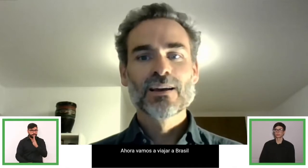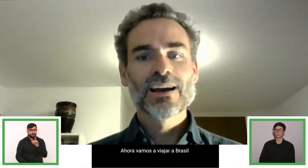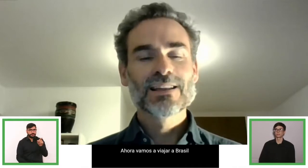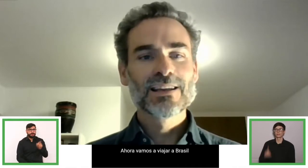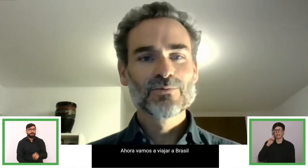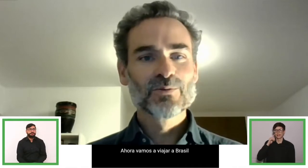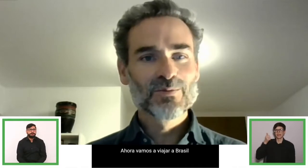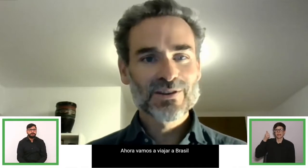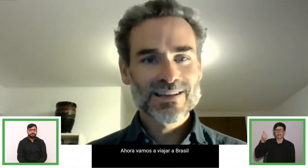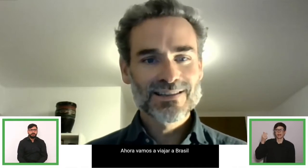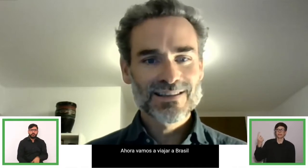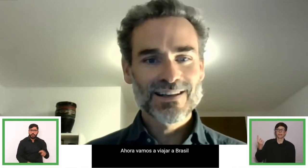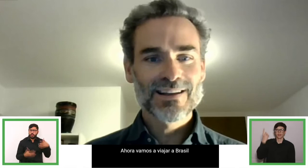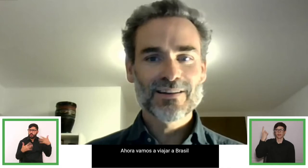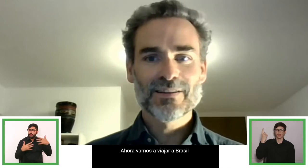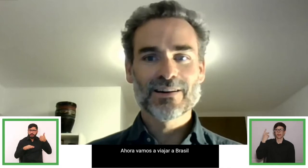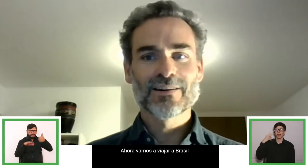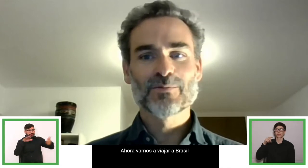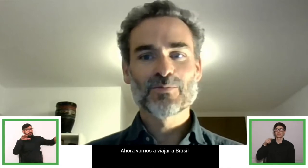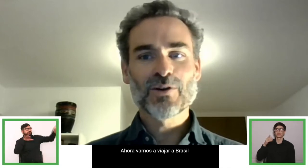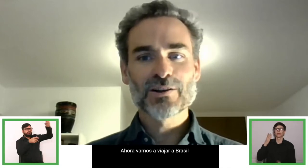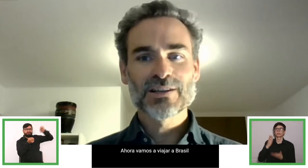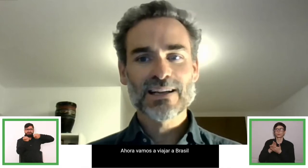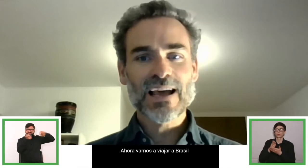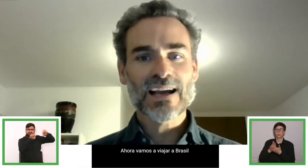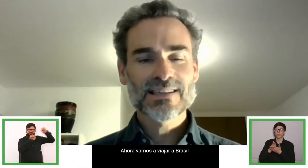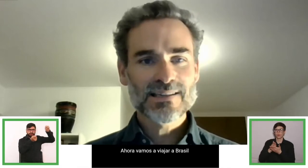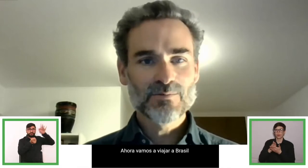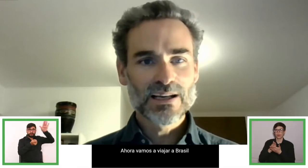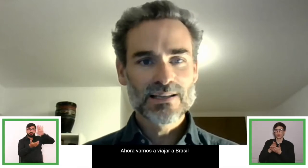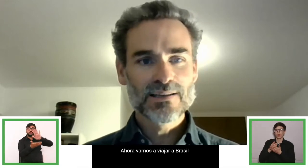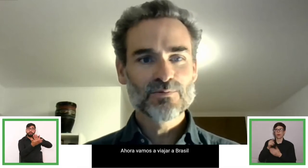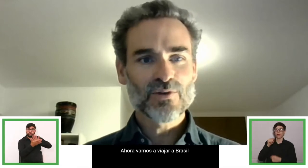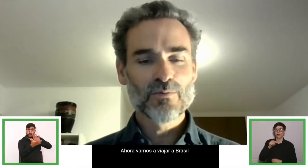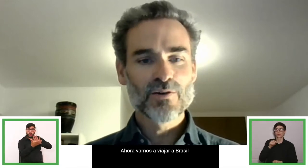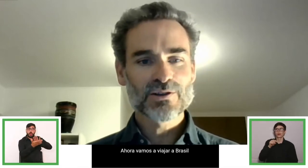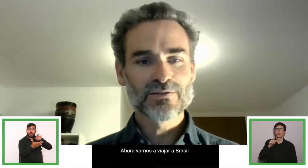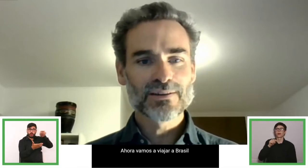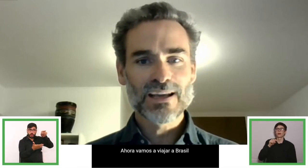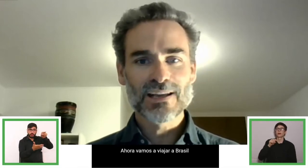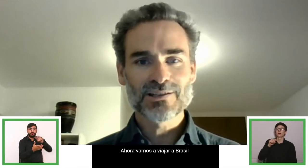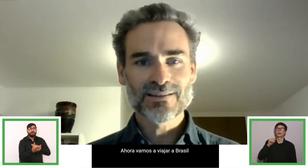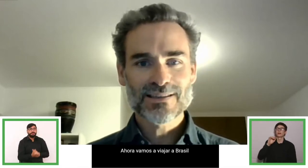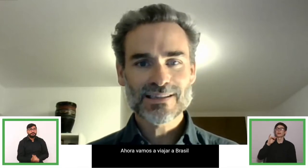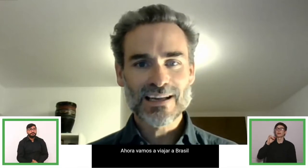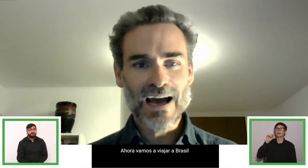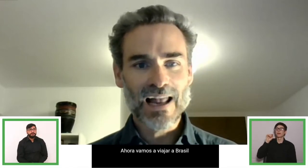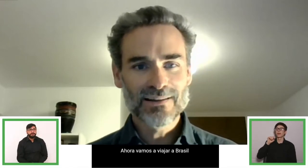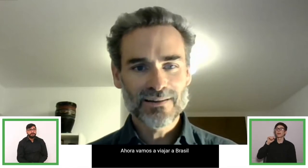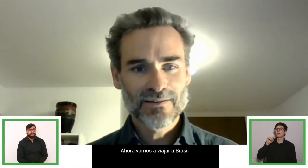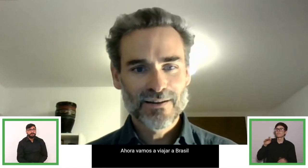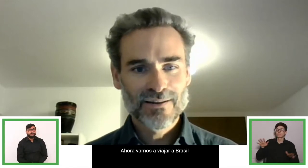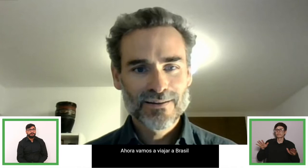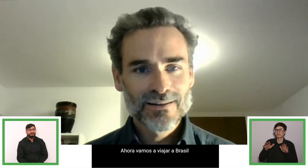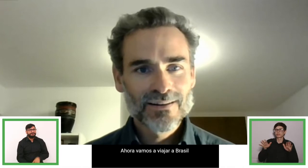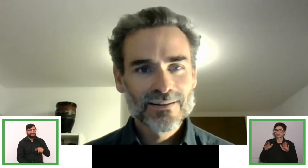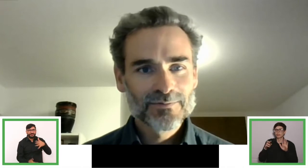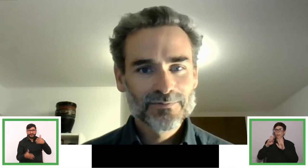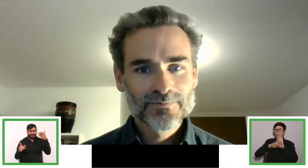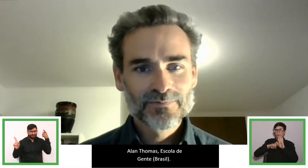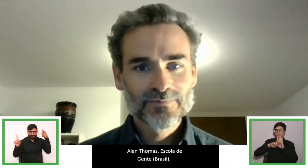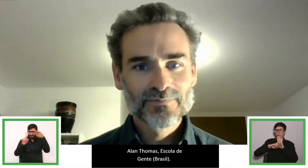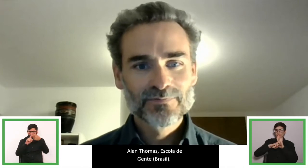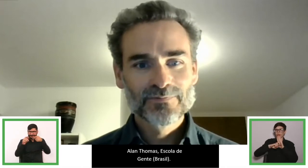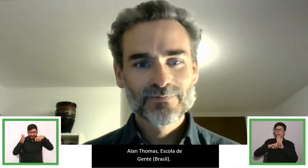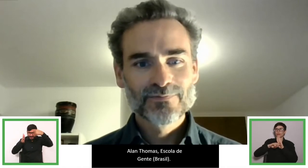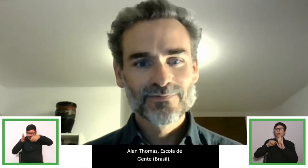gerente general de Escola de Gente, y va a presentar su proyecto de promoción de agentes de promoción